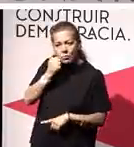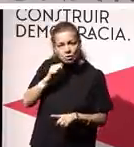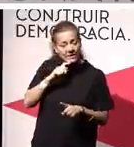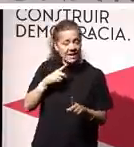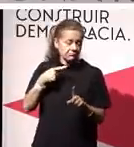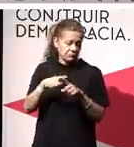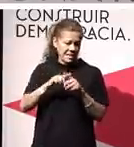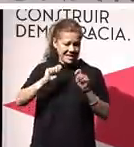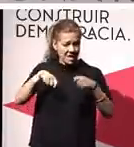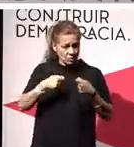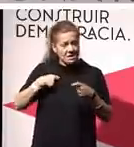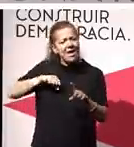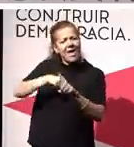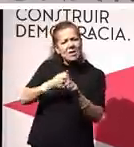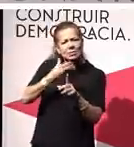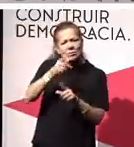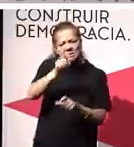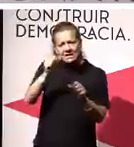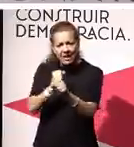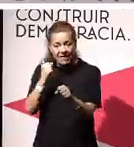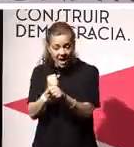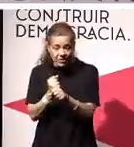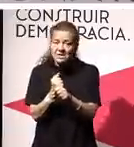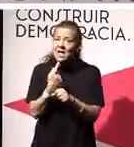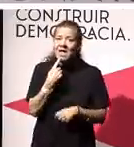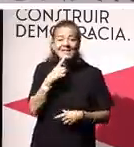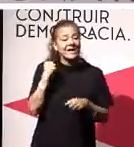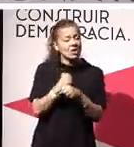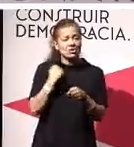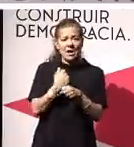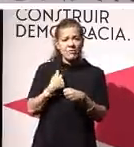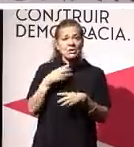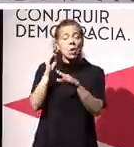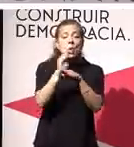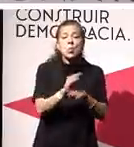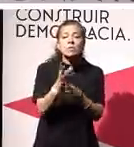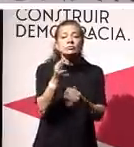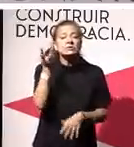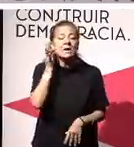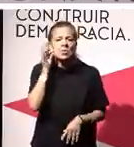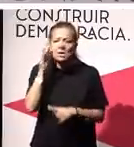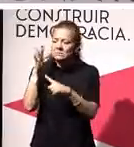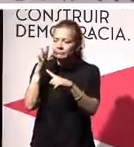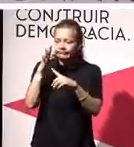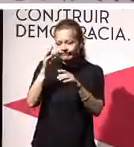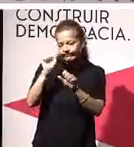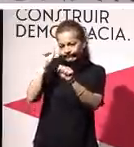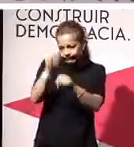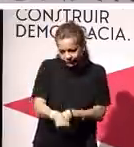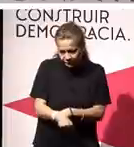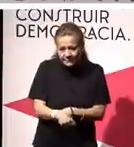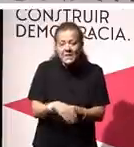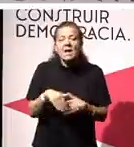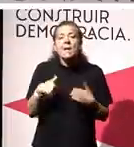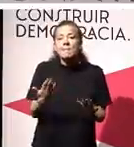mientras explota a millones de trabajadores en todo el mundo y precariza los trabajos de cuidados de millones de mujeres en todas partes. Sin